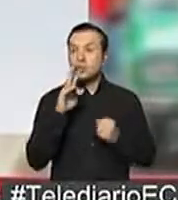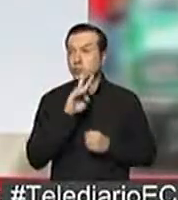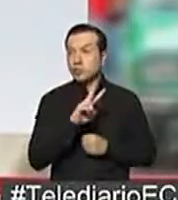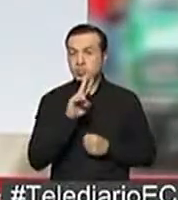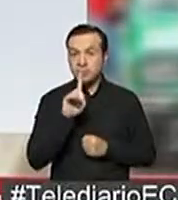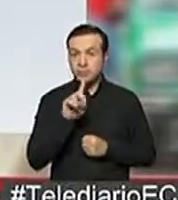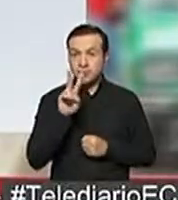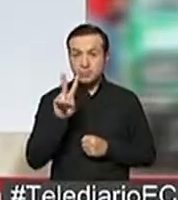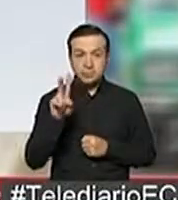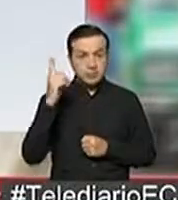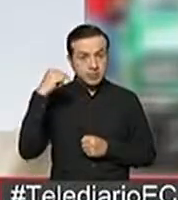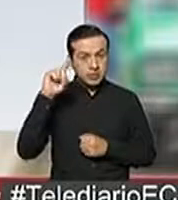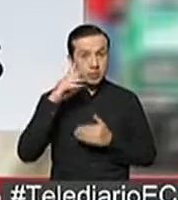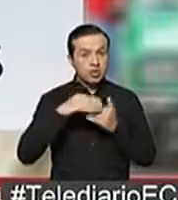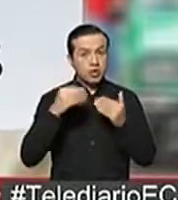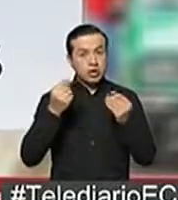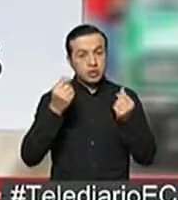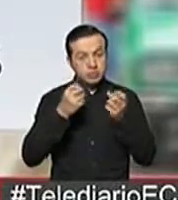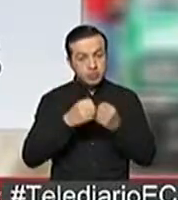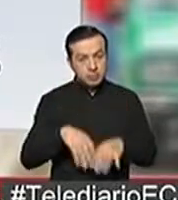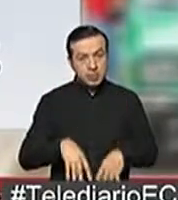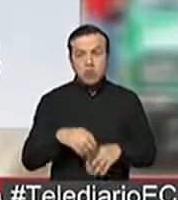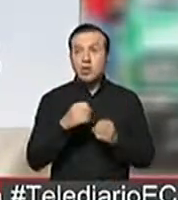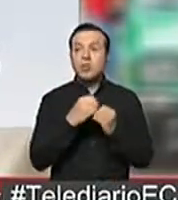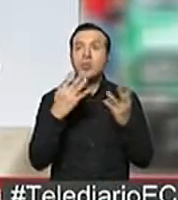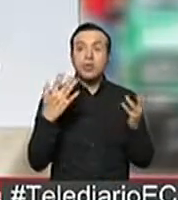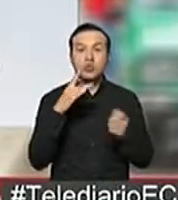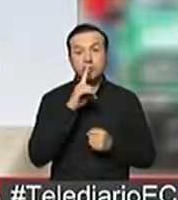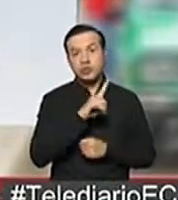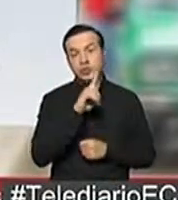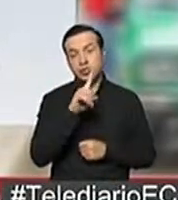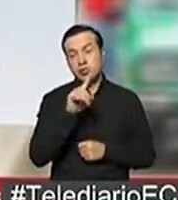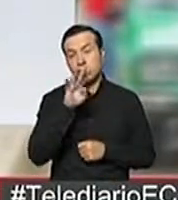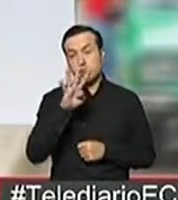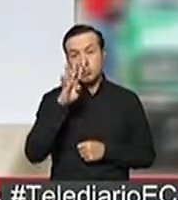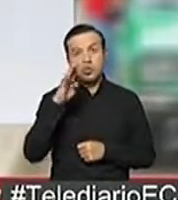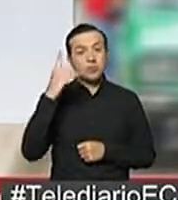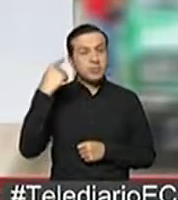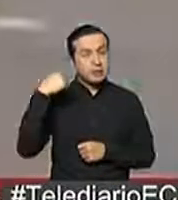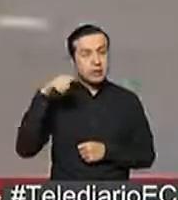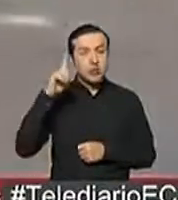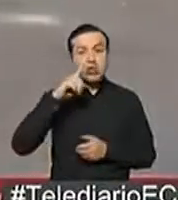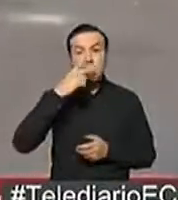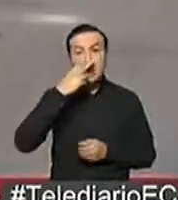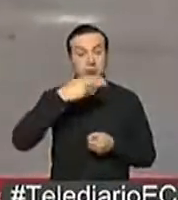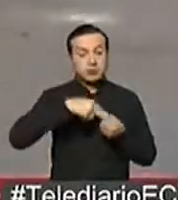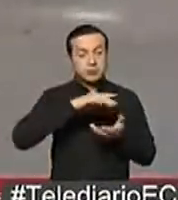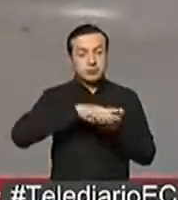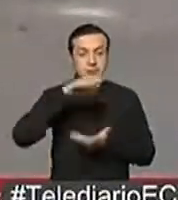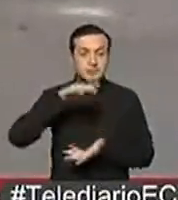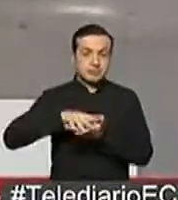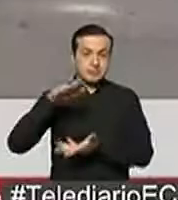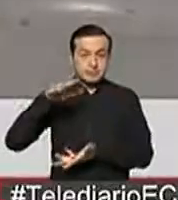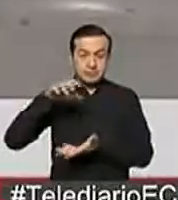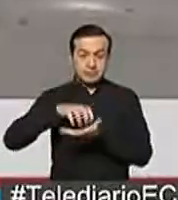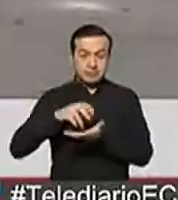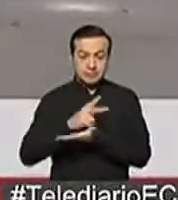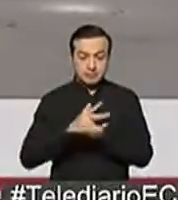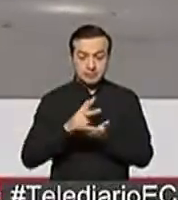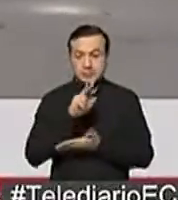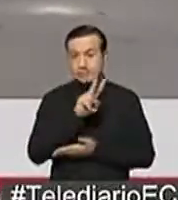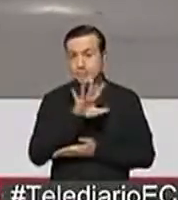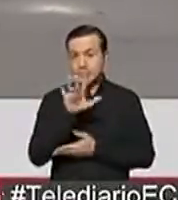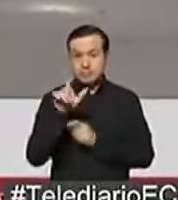212 millones de dólares por el contrabando de cerca de 114 millones de galones de combustible. En Carchi, cerca de 25